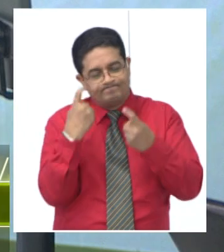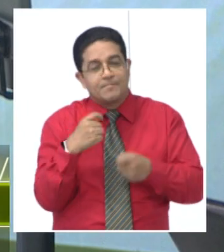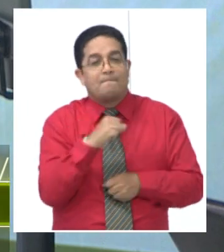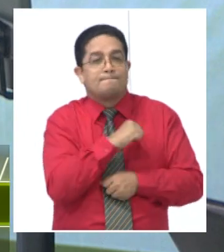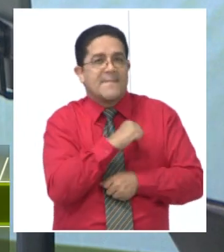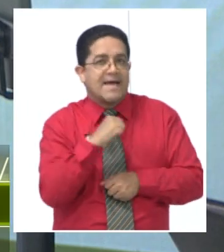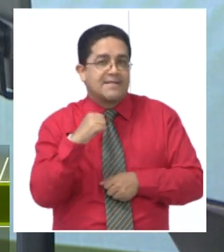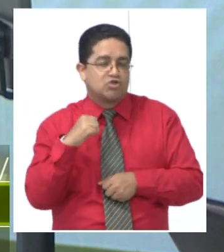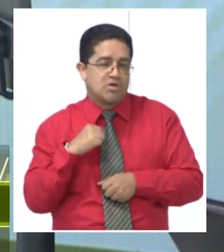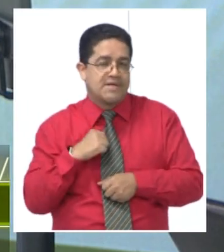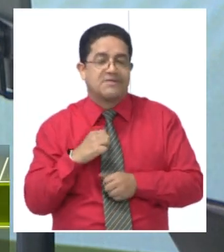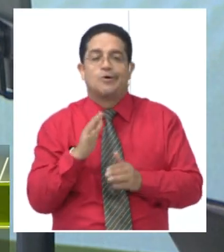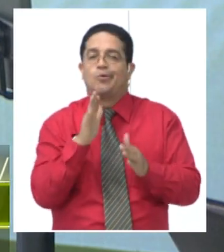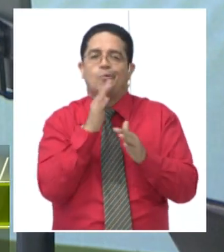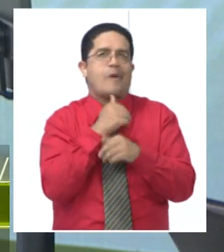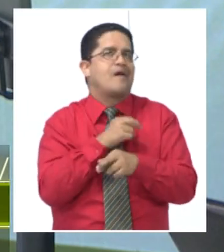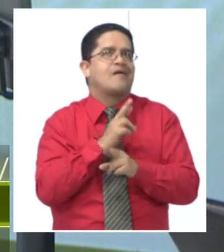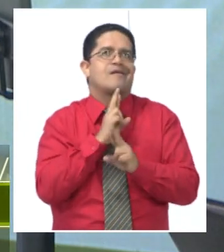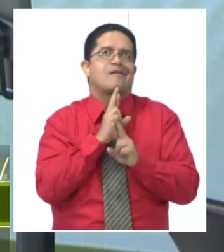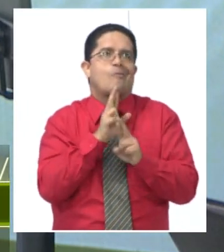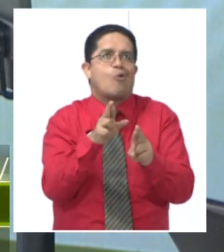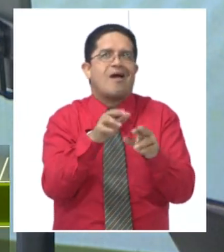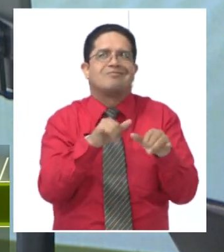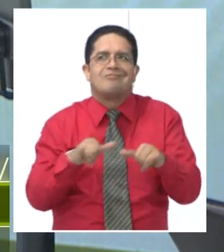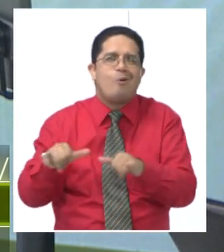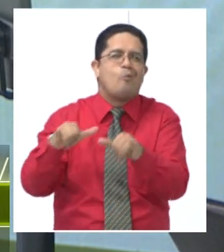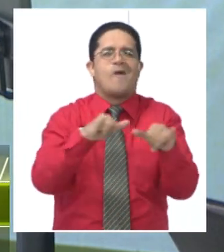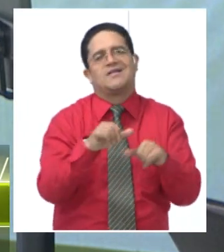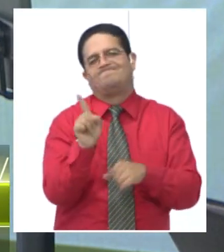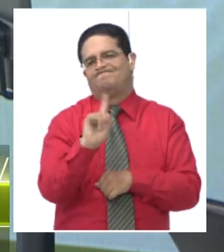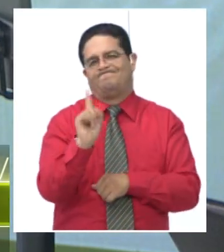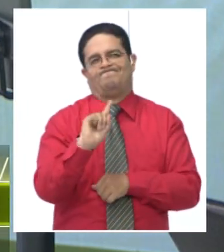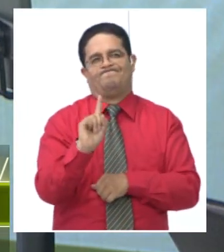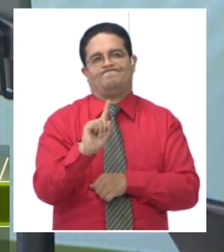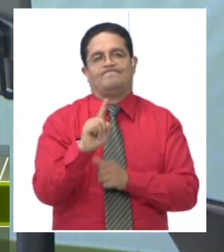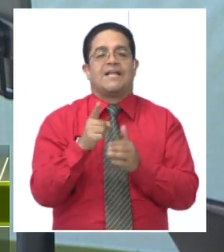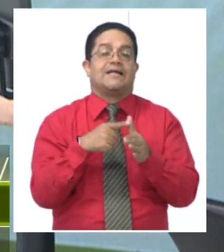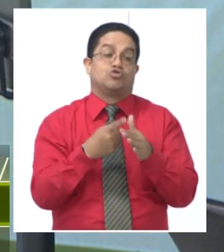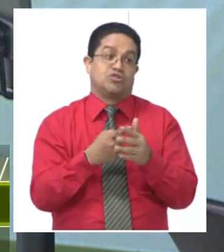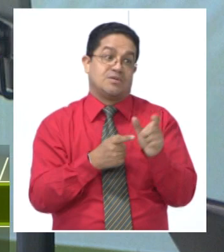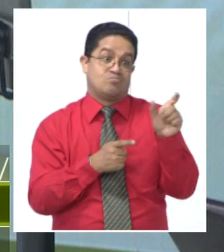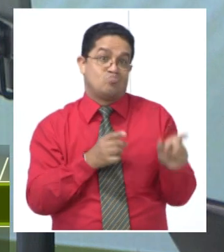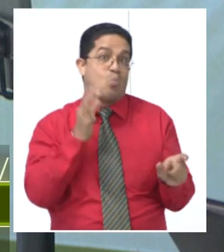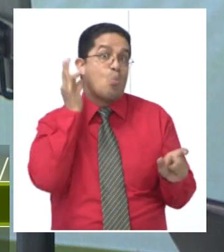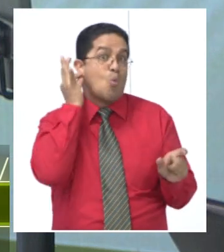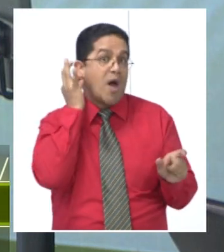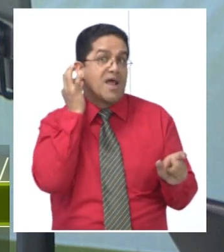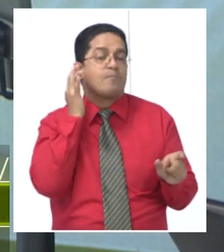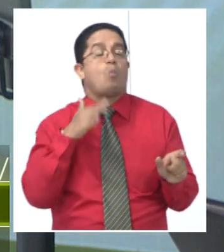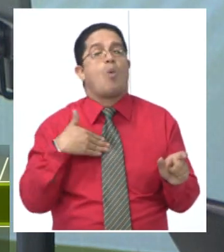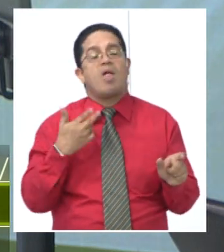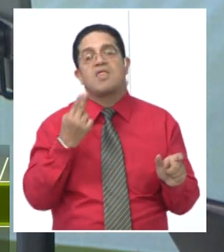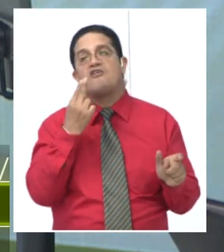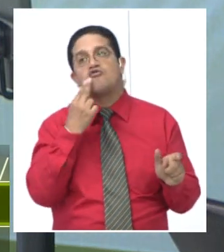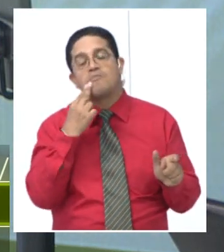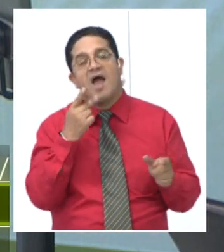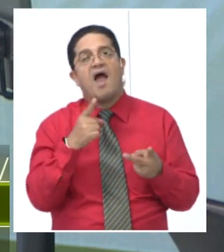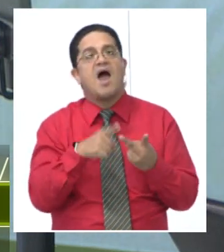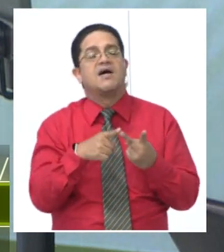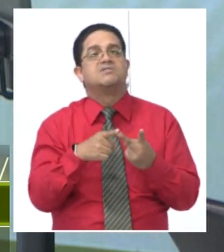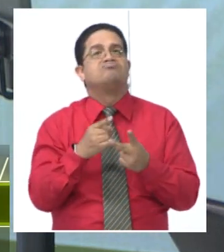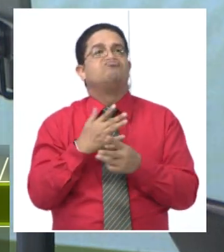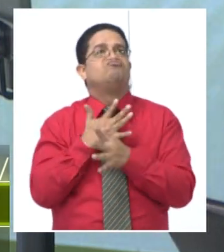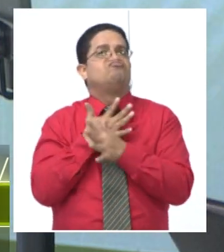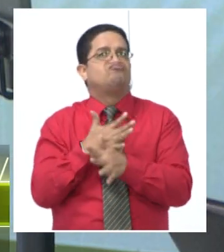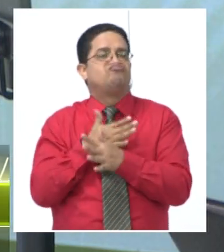respuesta para todo el mundo por igual, Daniel. Entonces, una paciente puede ser una fumadora que tiene múltiples parejas, que tú la invitas a